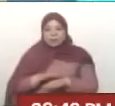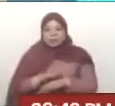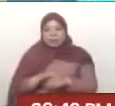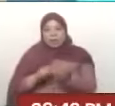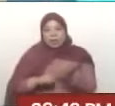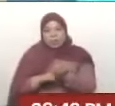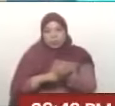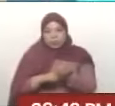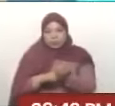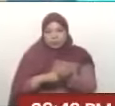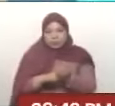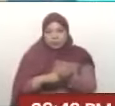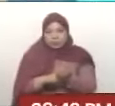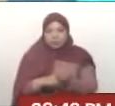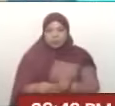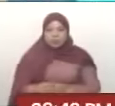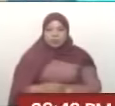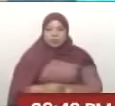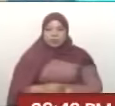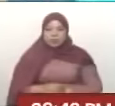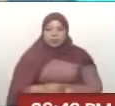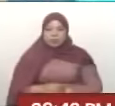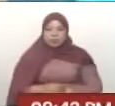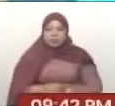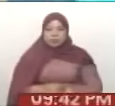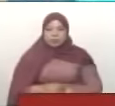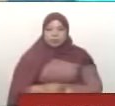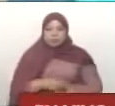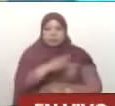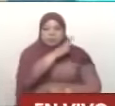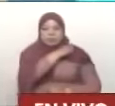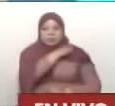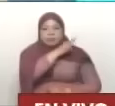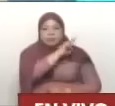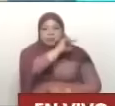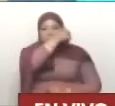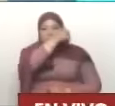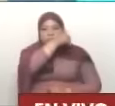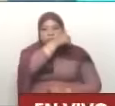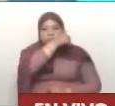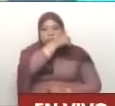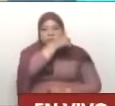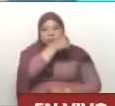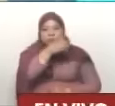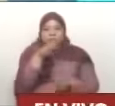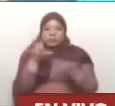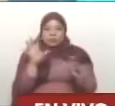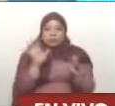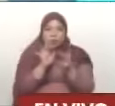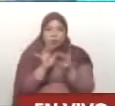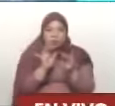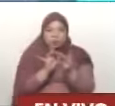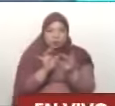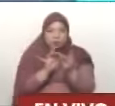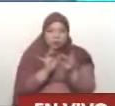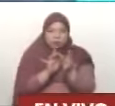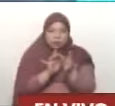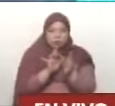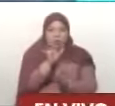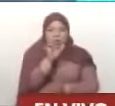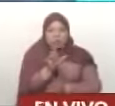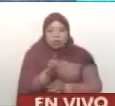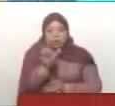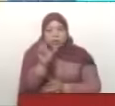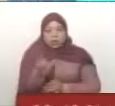apoyo para los jefes, jefas o enlaces que van a coordinar